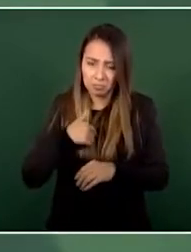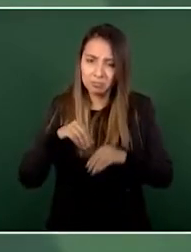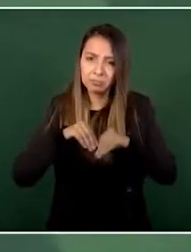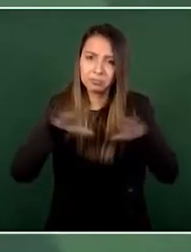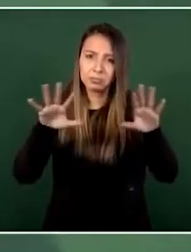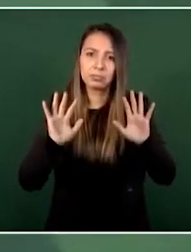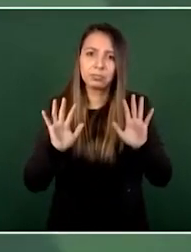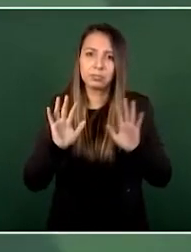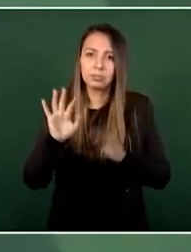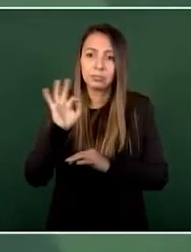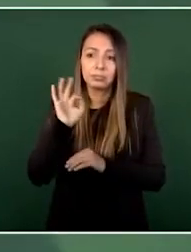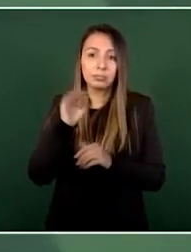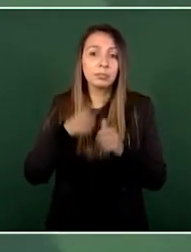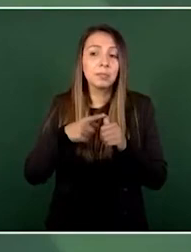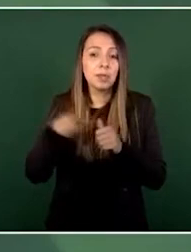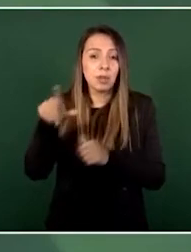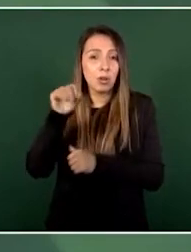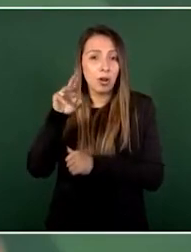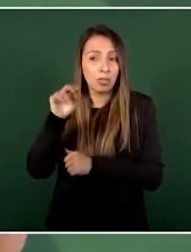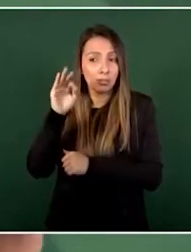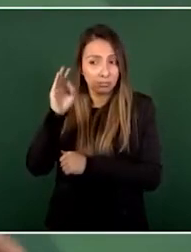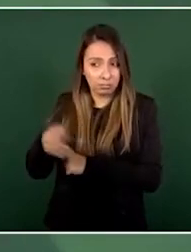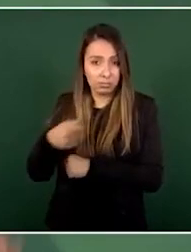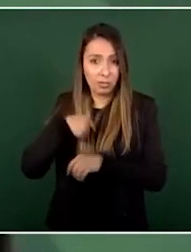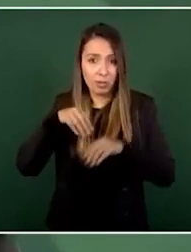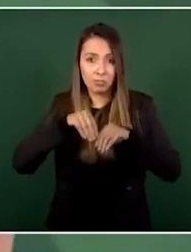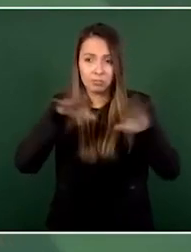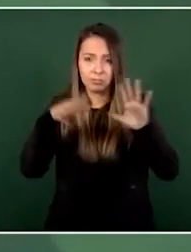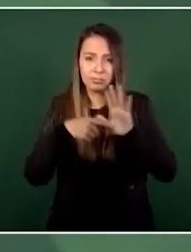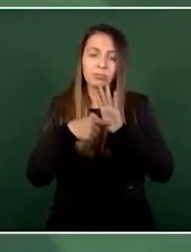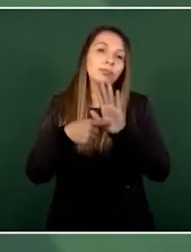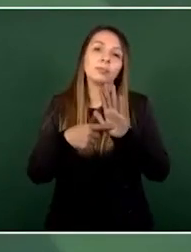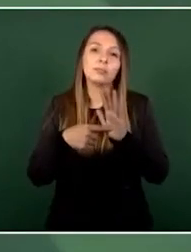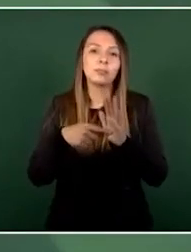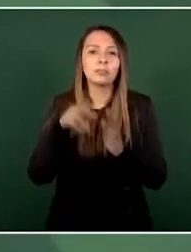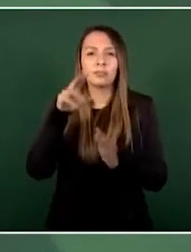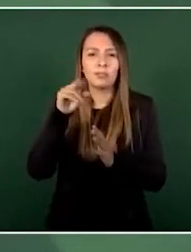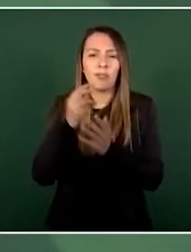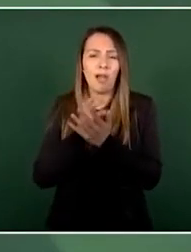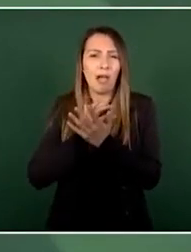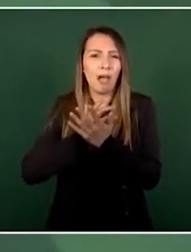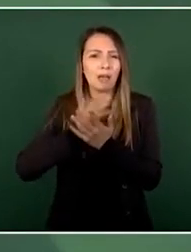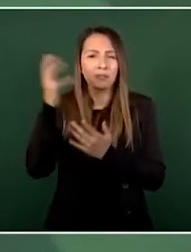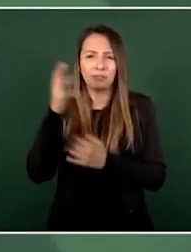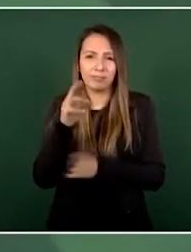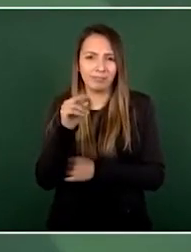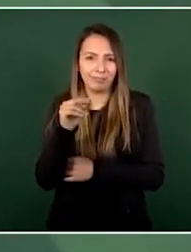si él me lo autoriza, nada más para probarle que no es una exageración,